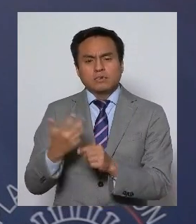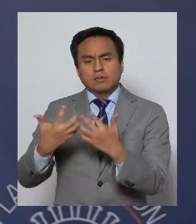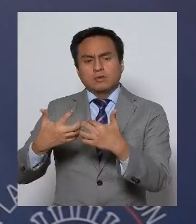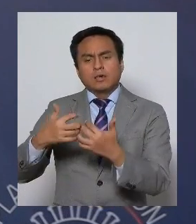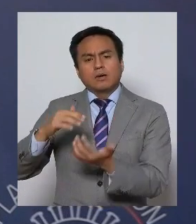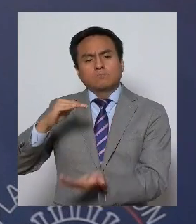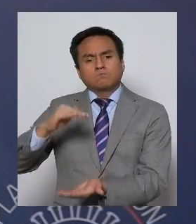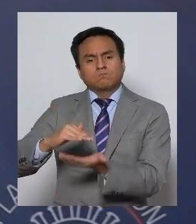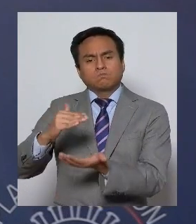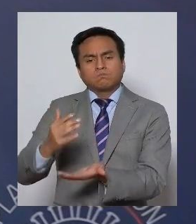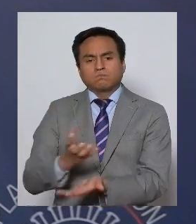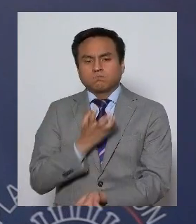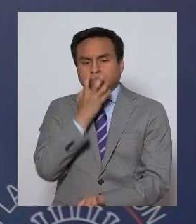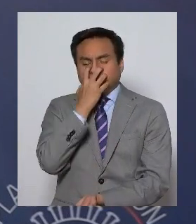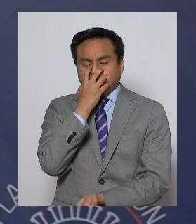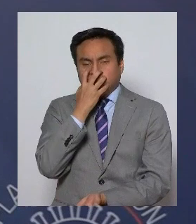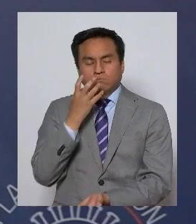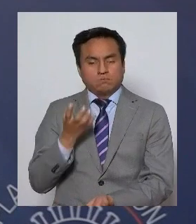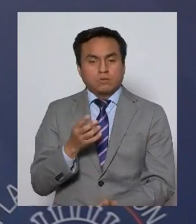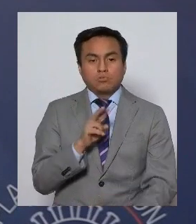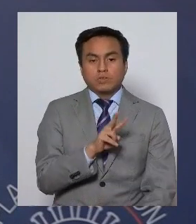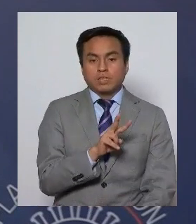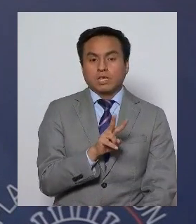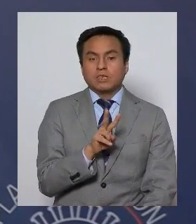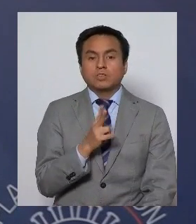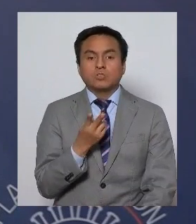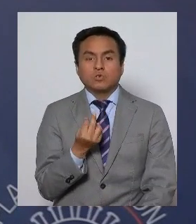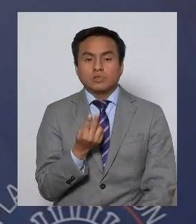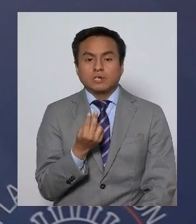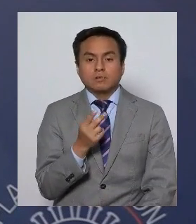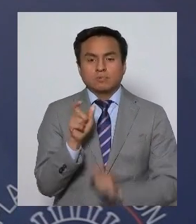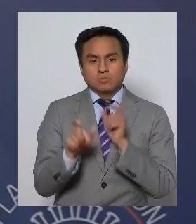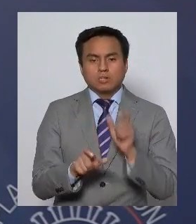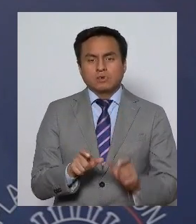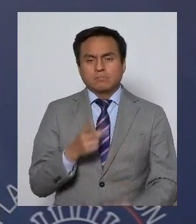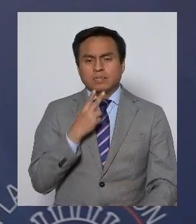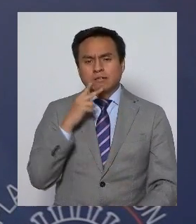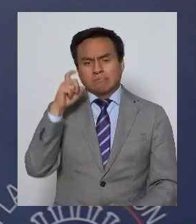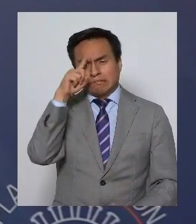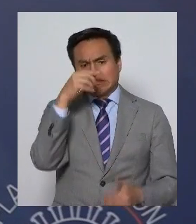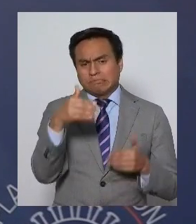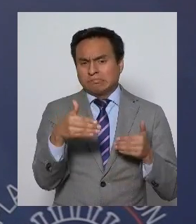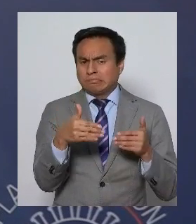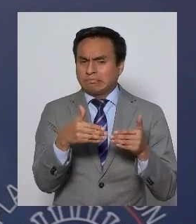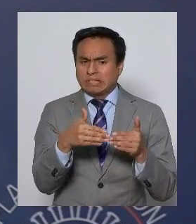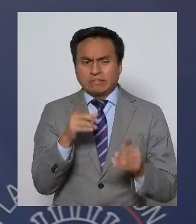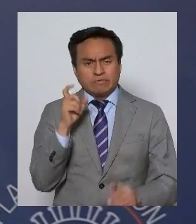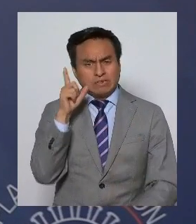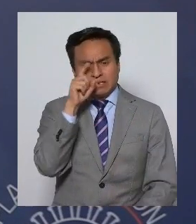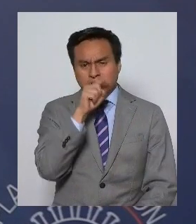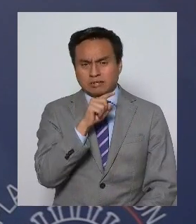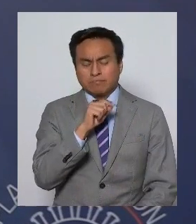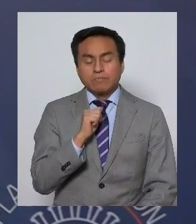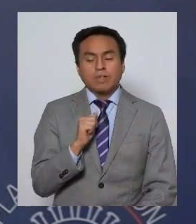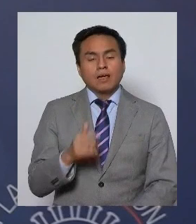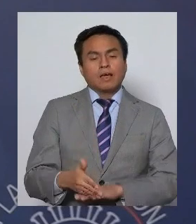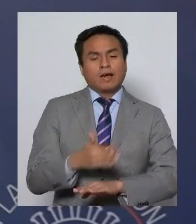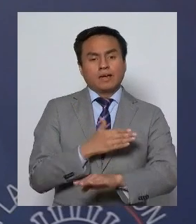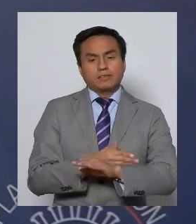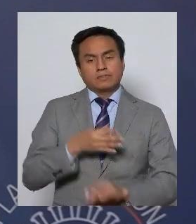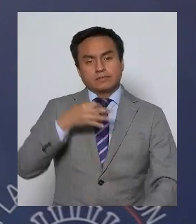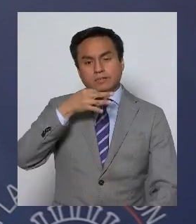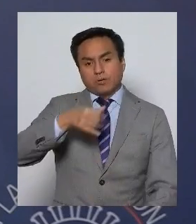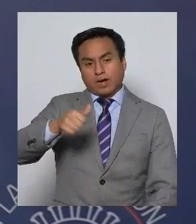ventilación mecánica. 212 se encuentran en un estado crítico. Habíamos anticipado